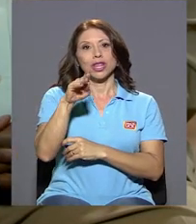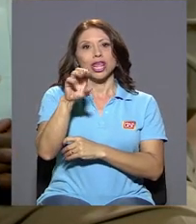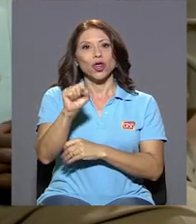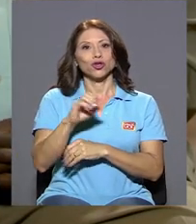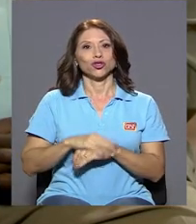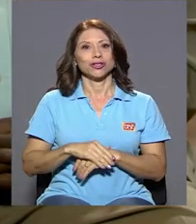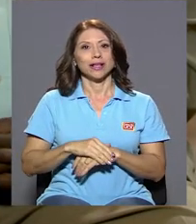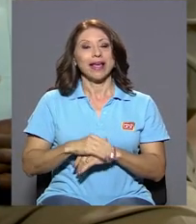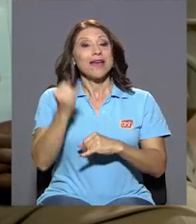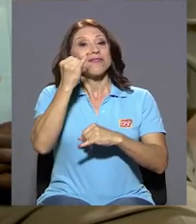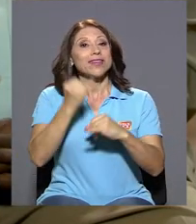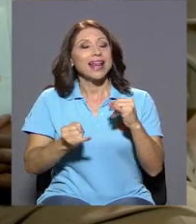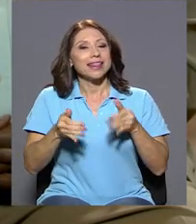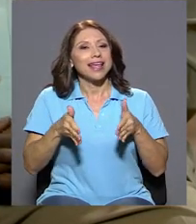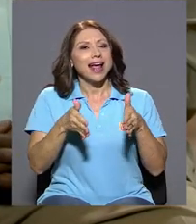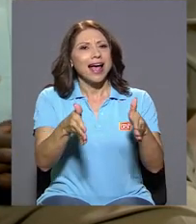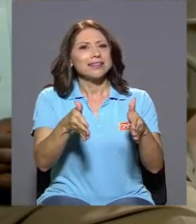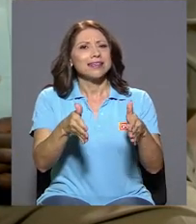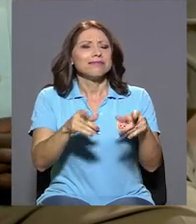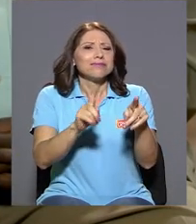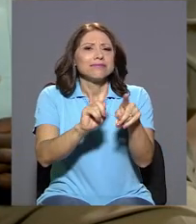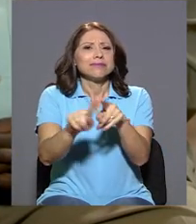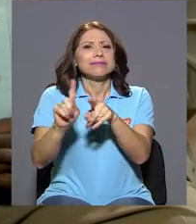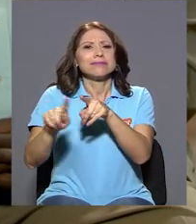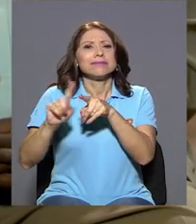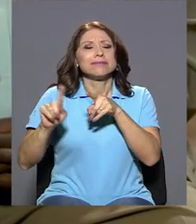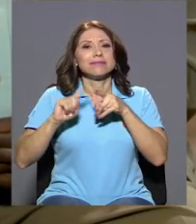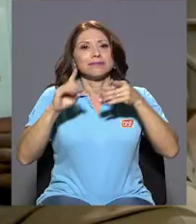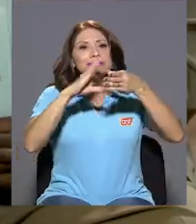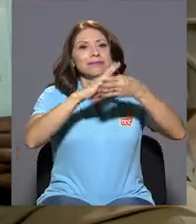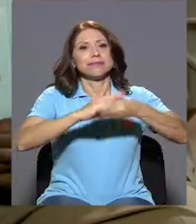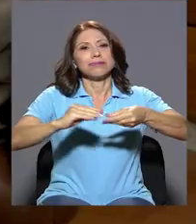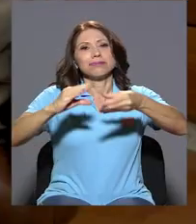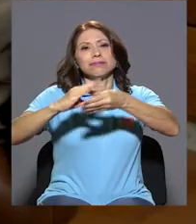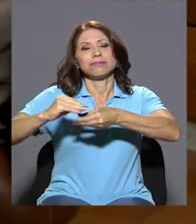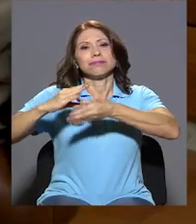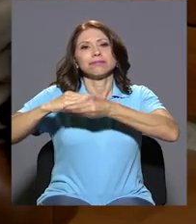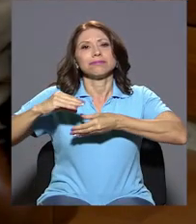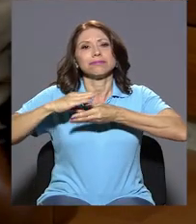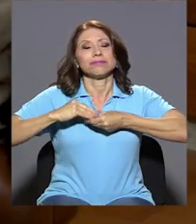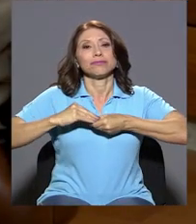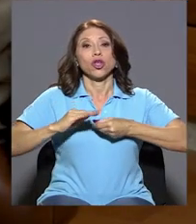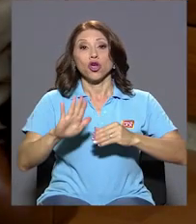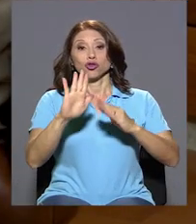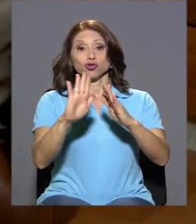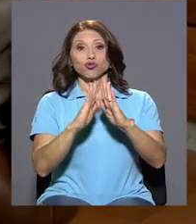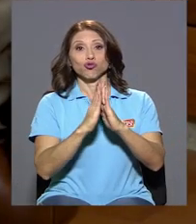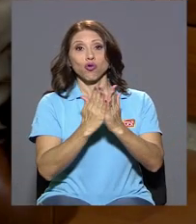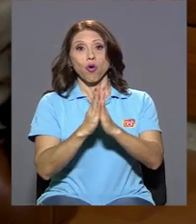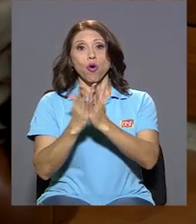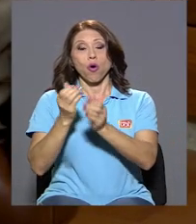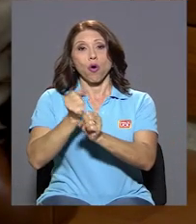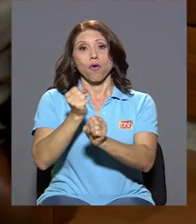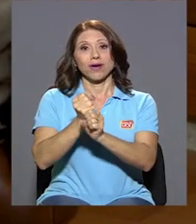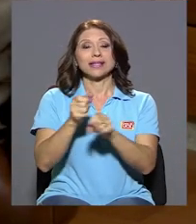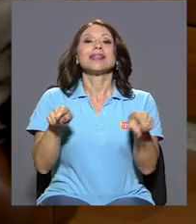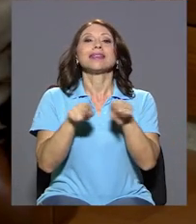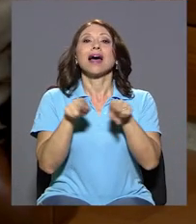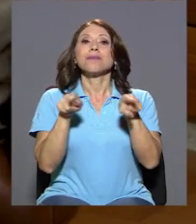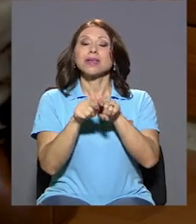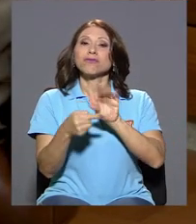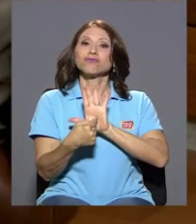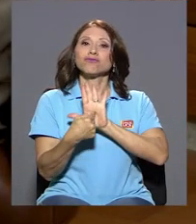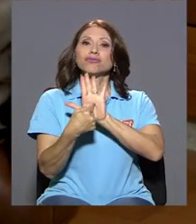final de calle y muchas narraciones más entre sus obras destaca también